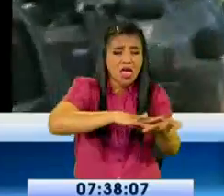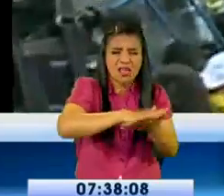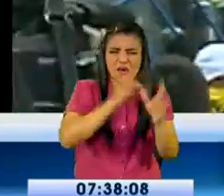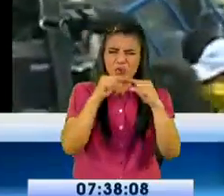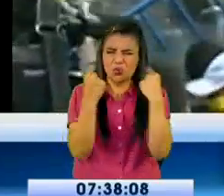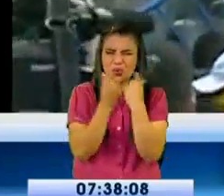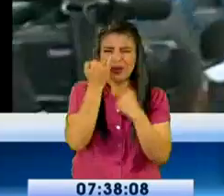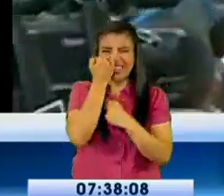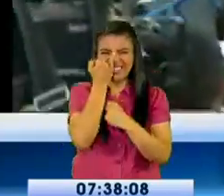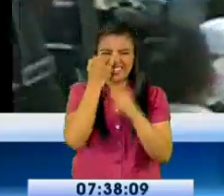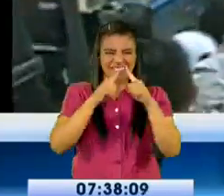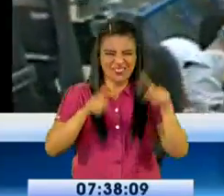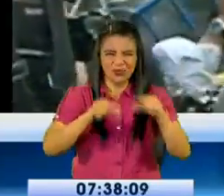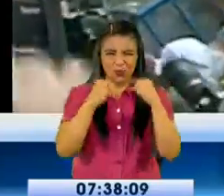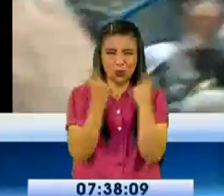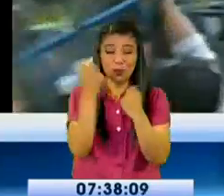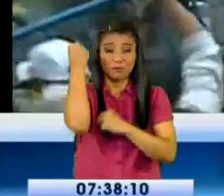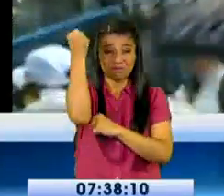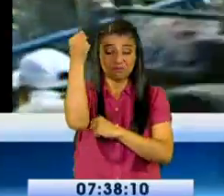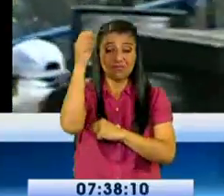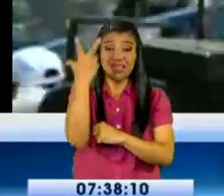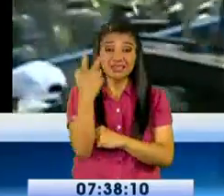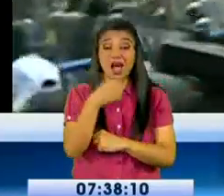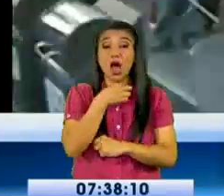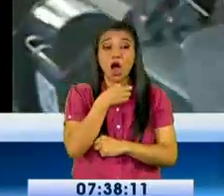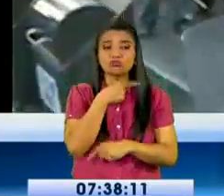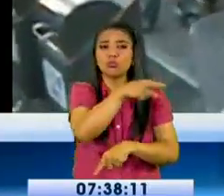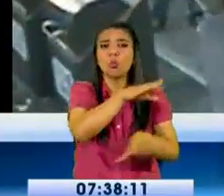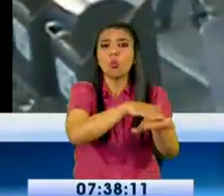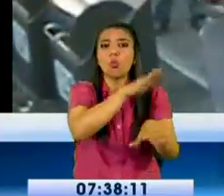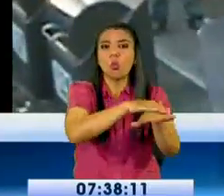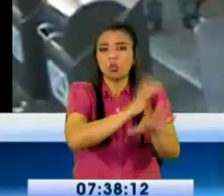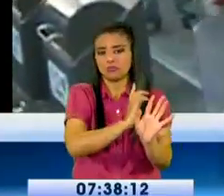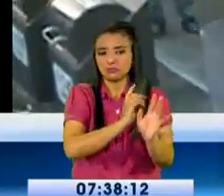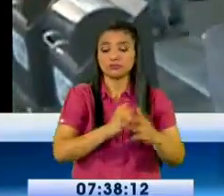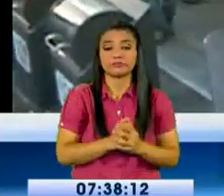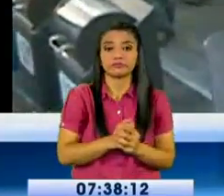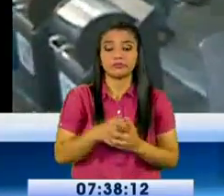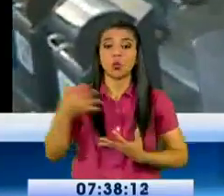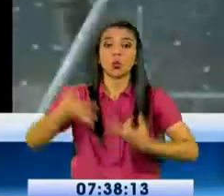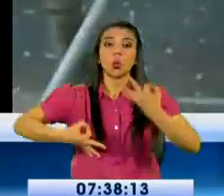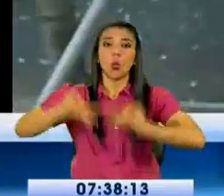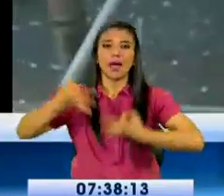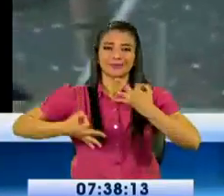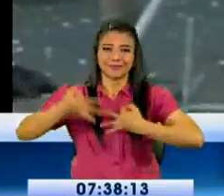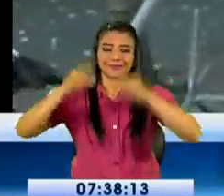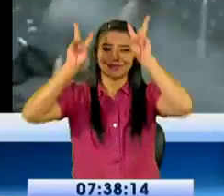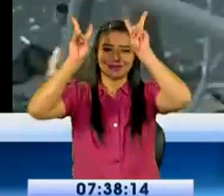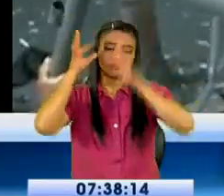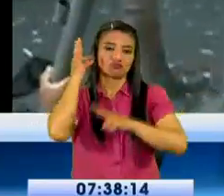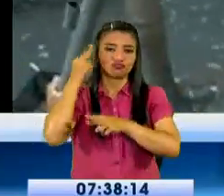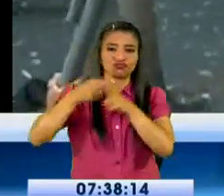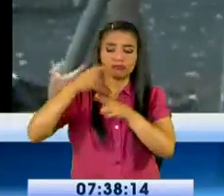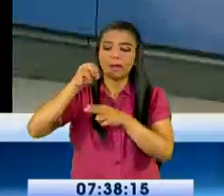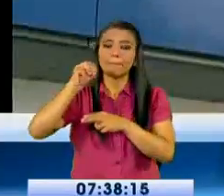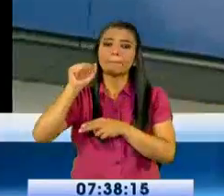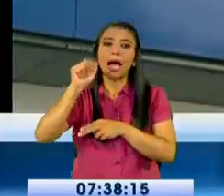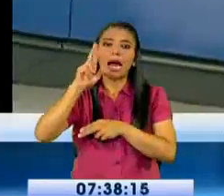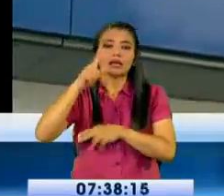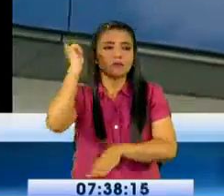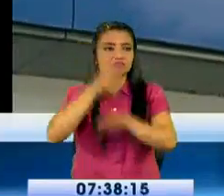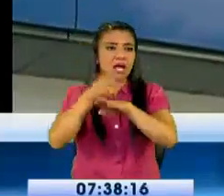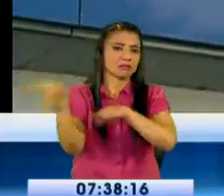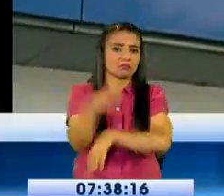sindicales e indígenas el pasado 13 de agosto. La jueza de la unidad de flagrancia, Luz Marina Serrano, dictó orden de prisión